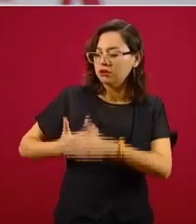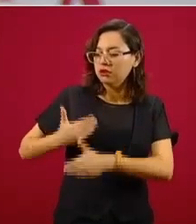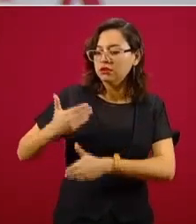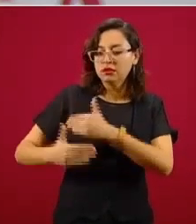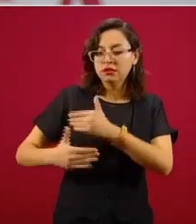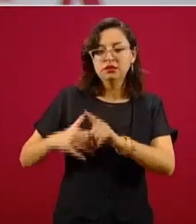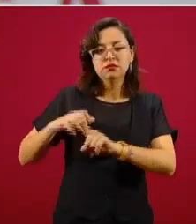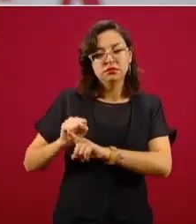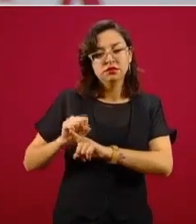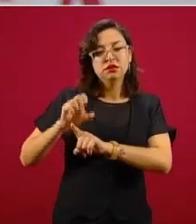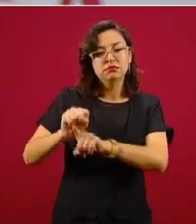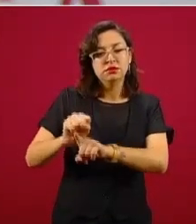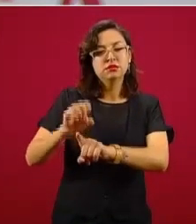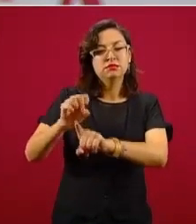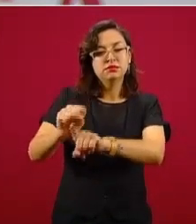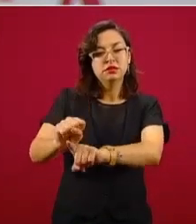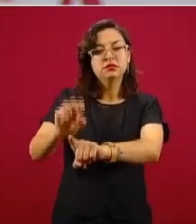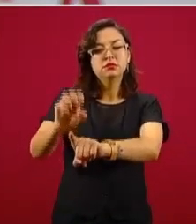en los últimos tiempos,